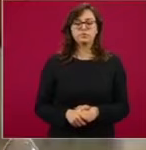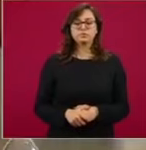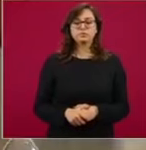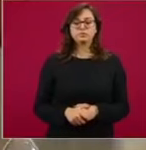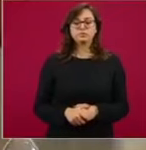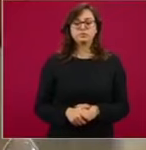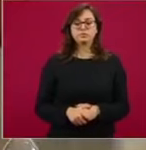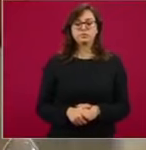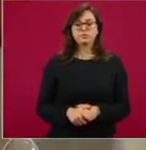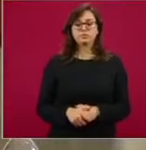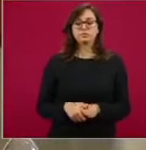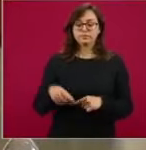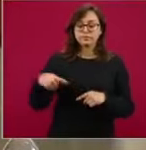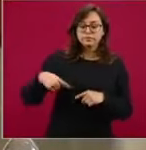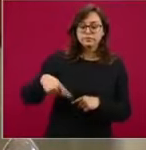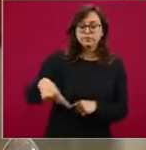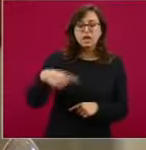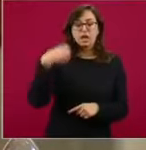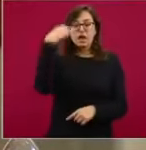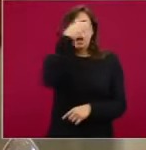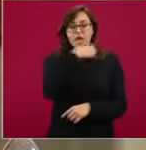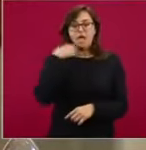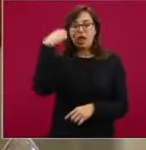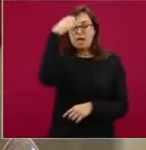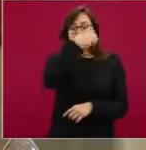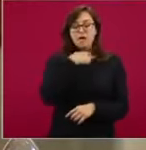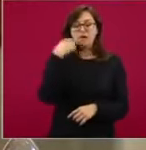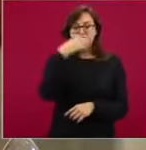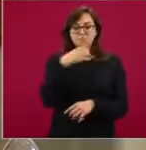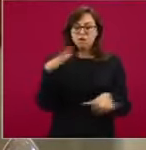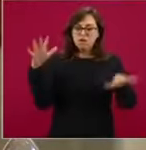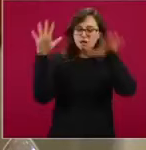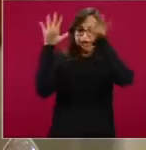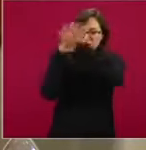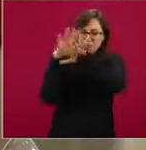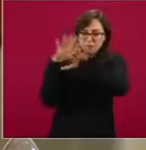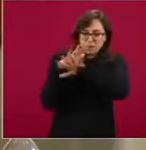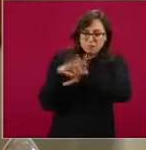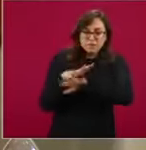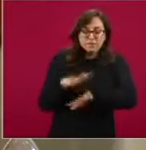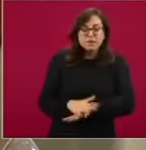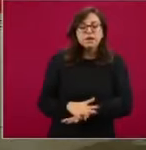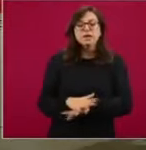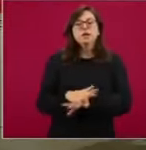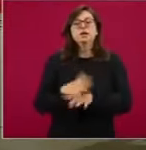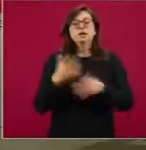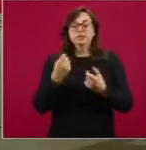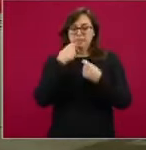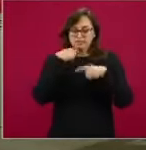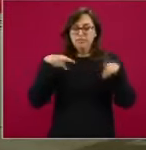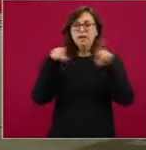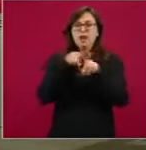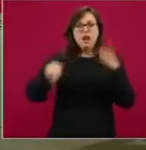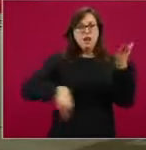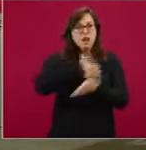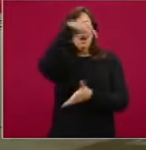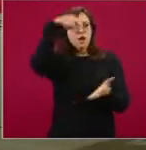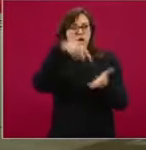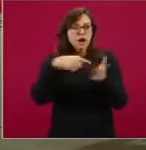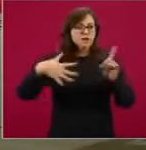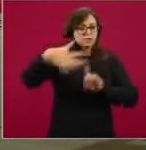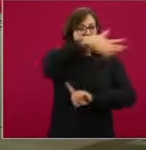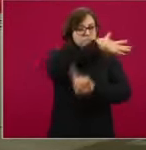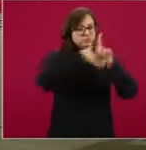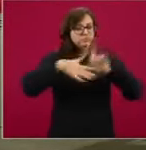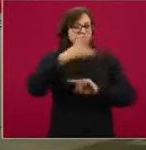El examen este año ha recibido transformaciones para garantizar que sea un ambiente limpio